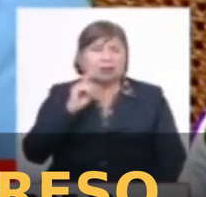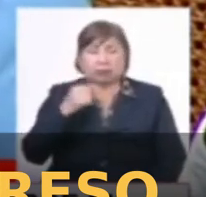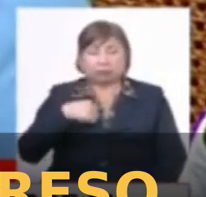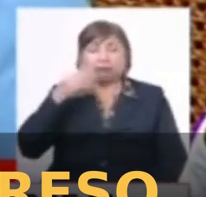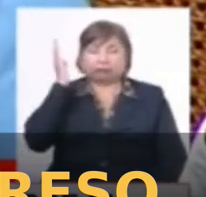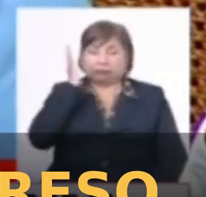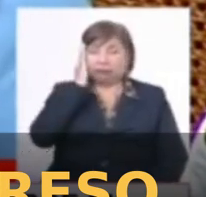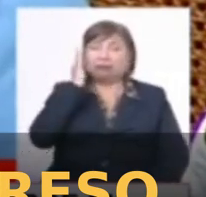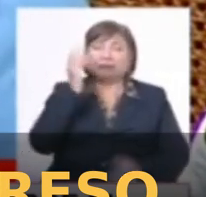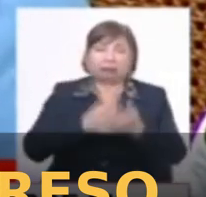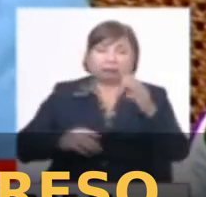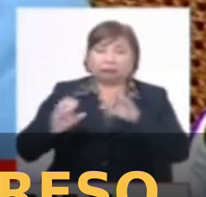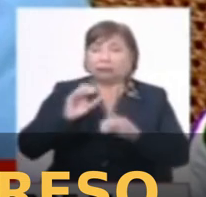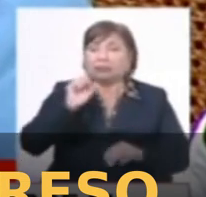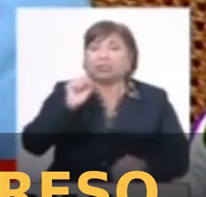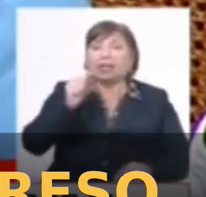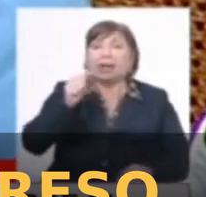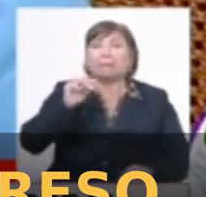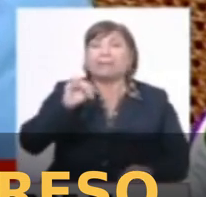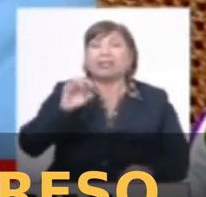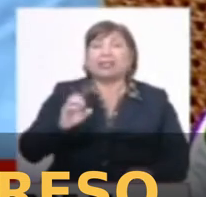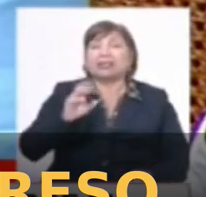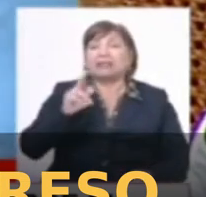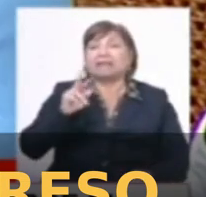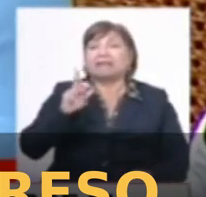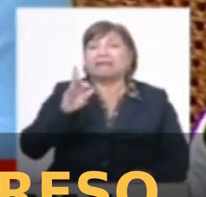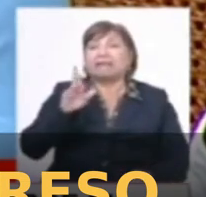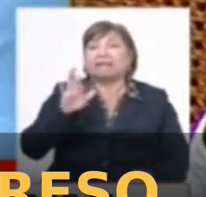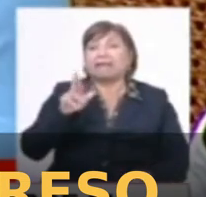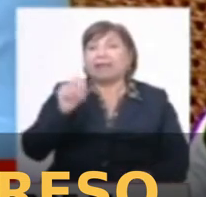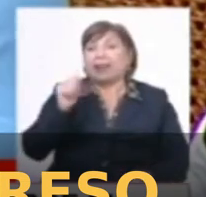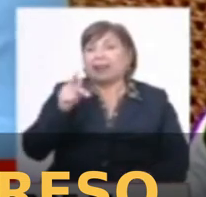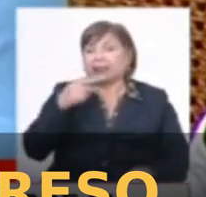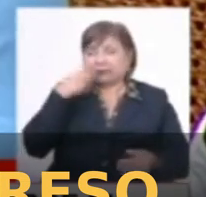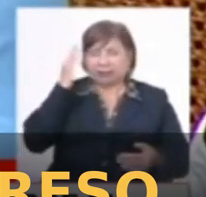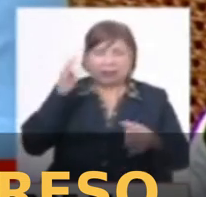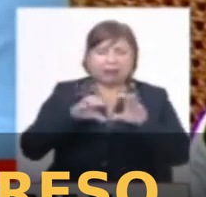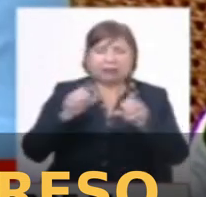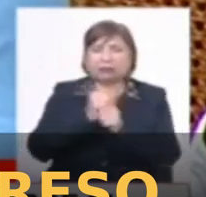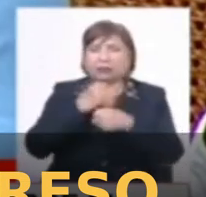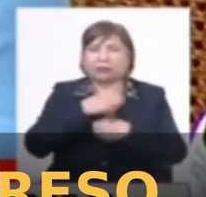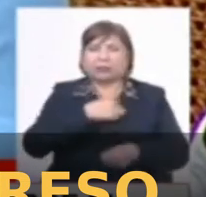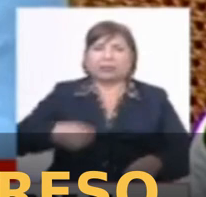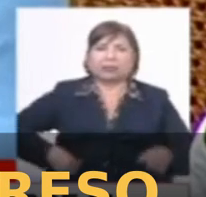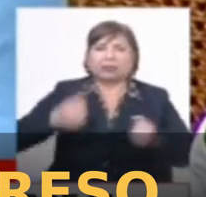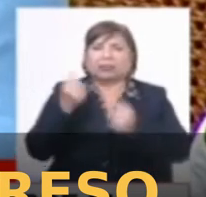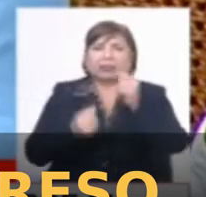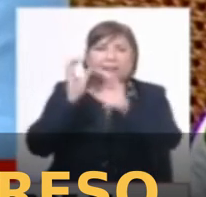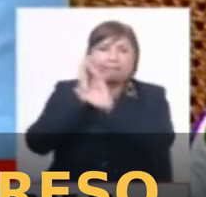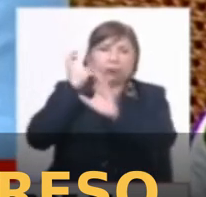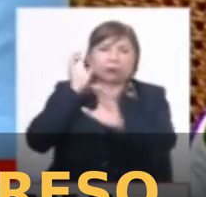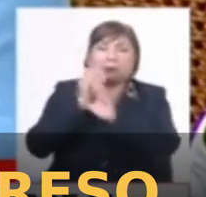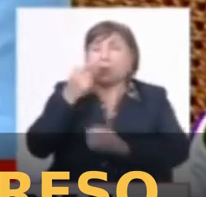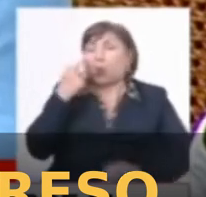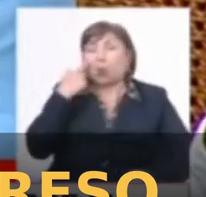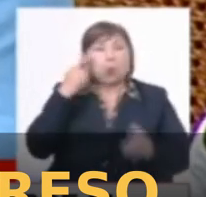todo lo que este señor con Samir y Fray han venido realizando todo este tiempo en el Ministerio de Transportes. Sin embargo, no lo